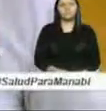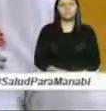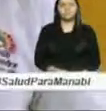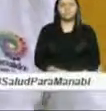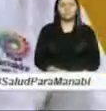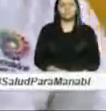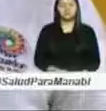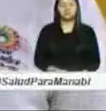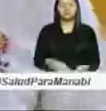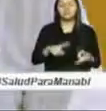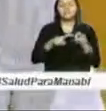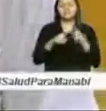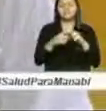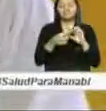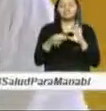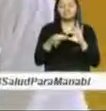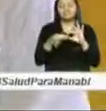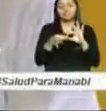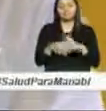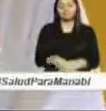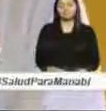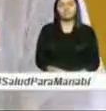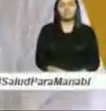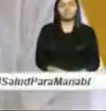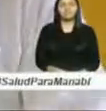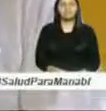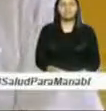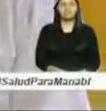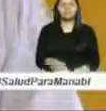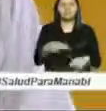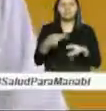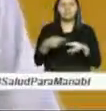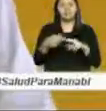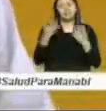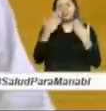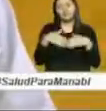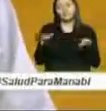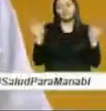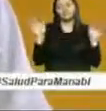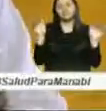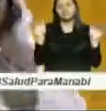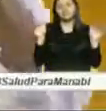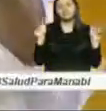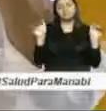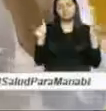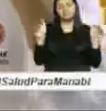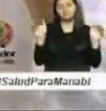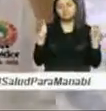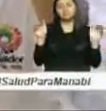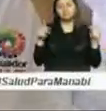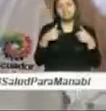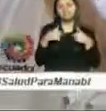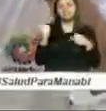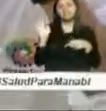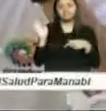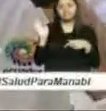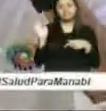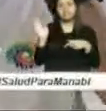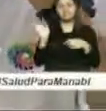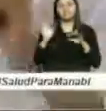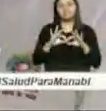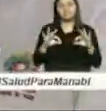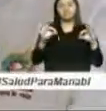Queridas compañeras, compañeros, ya pronto no estaré aquí, vendrá un nuevo gobierno. No importa quién esté al frente, lo importante es la